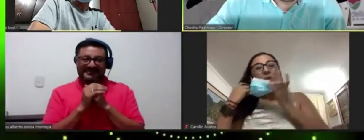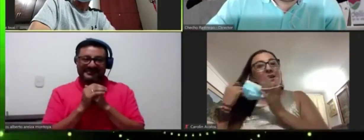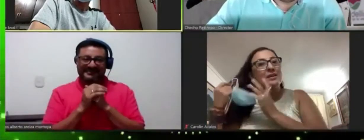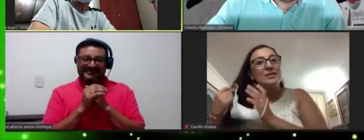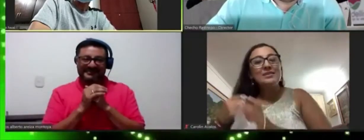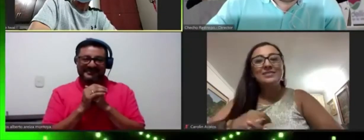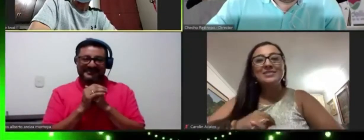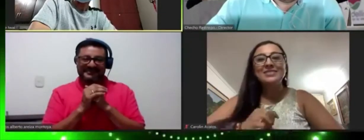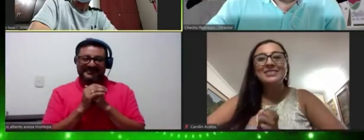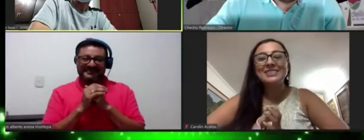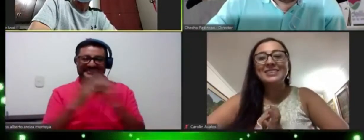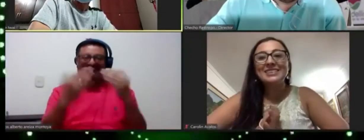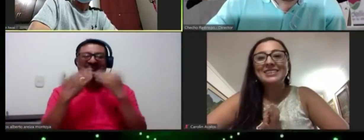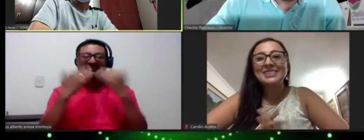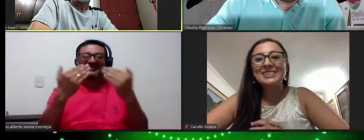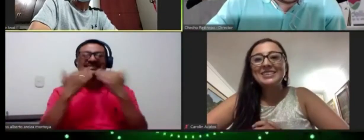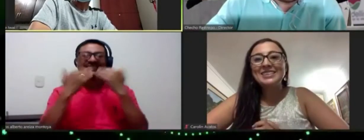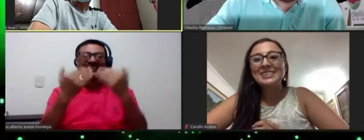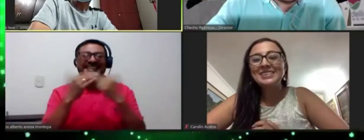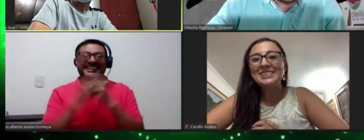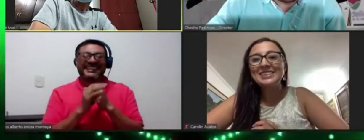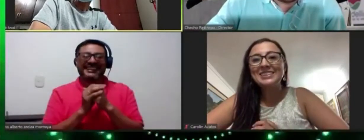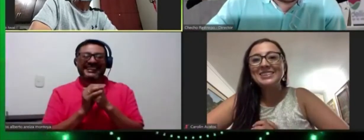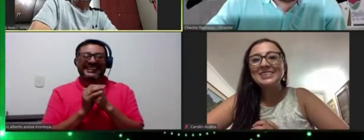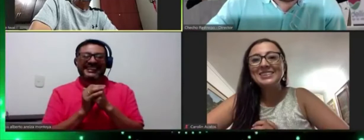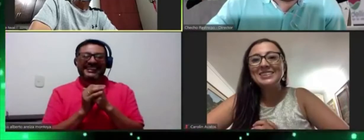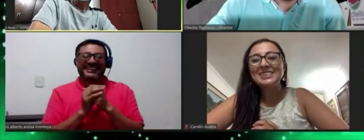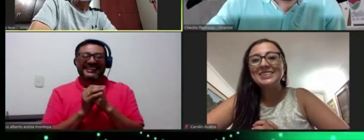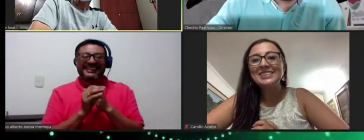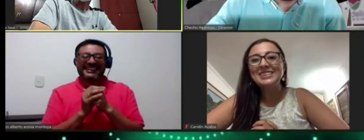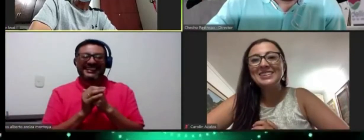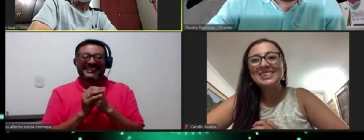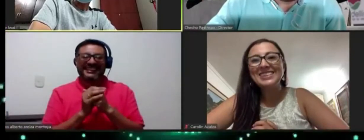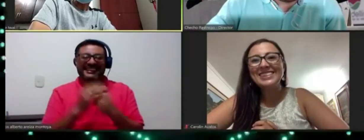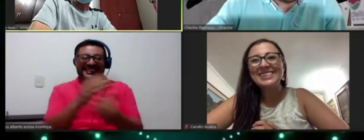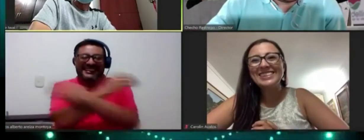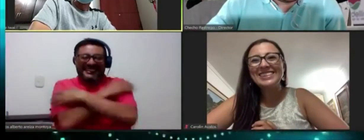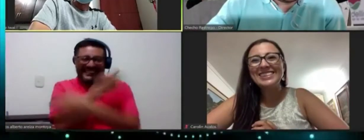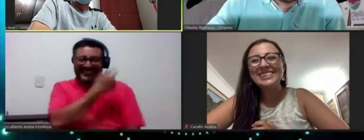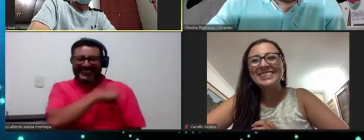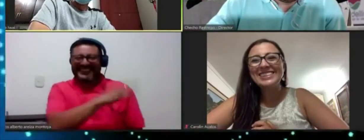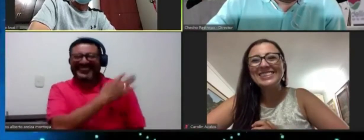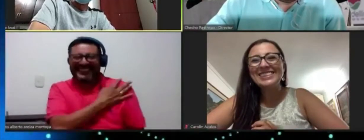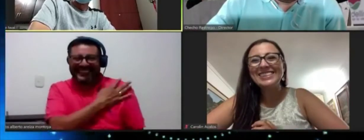Bueno, muchas gracias por aceptarme como un paisa más.